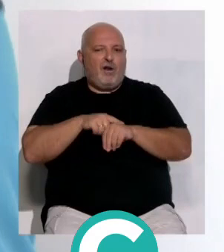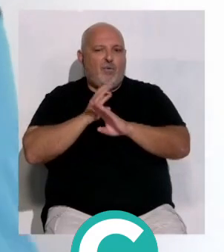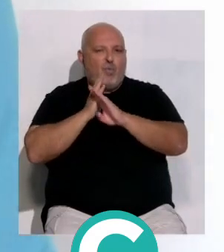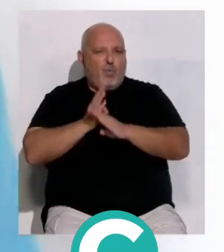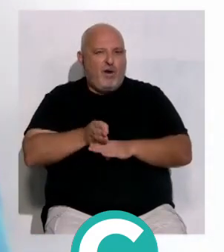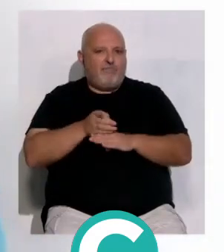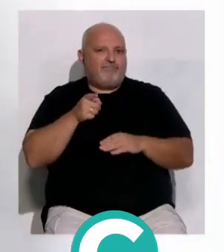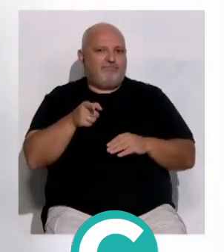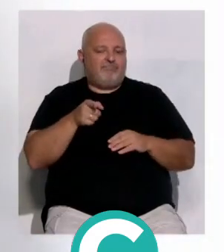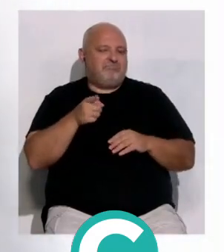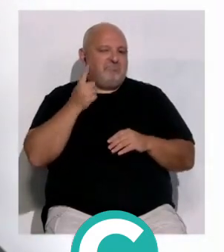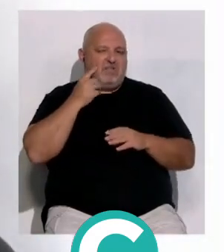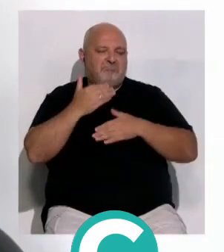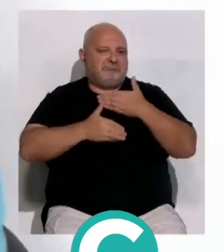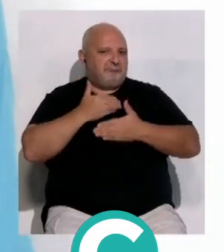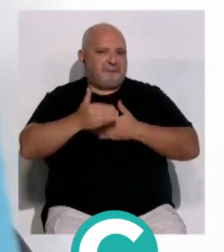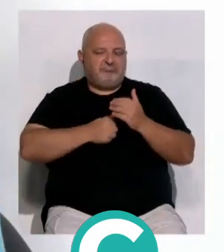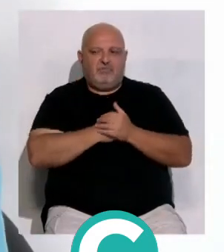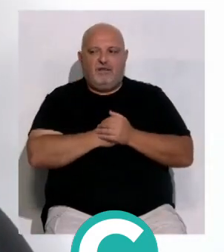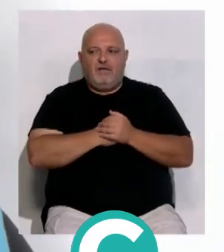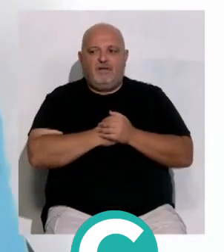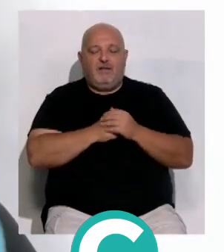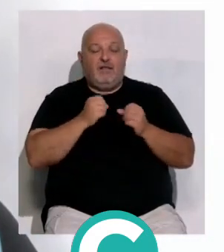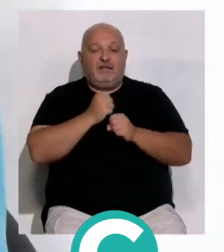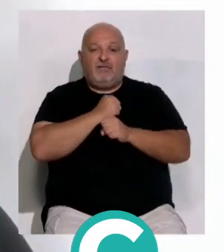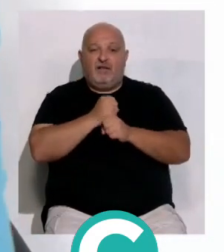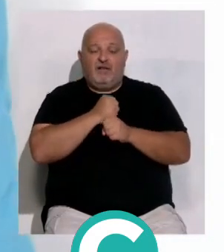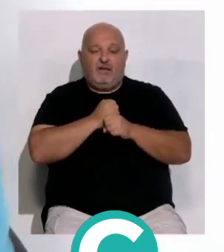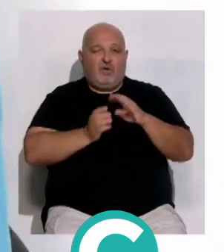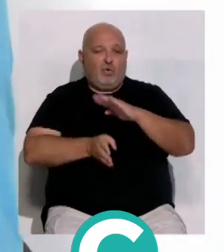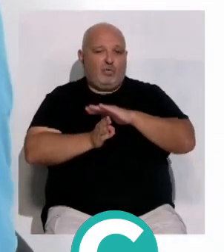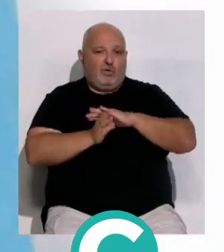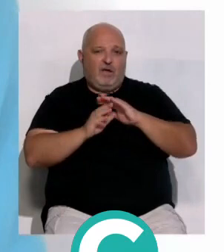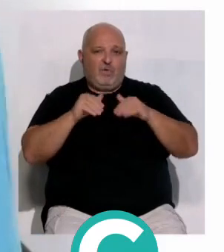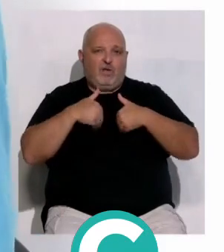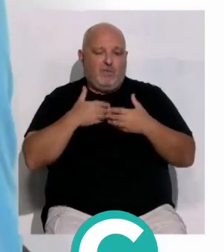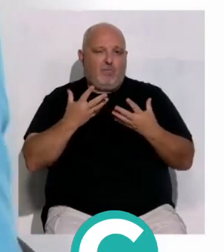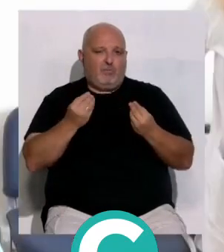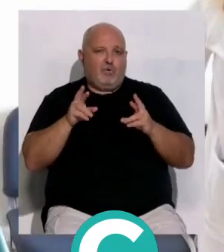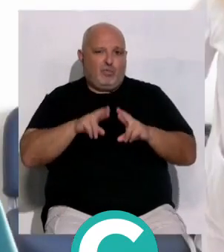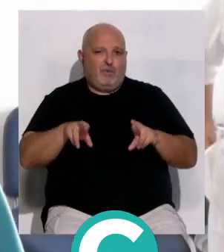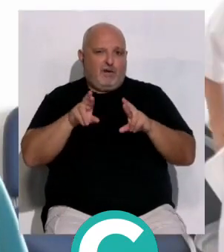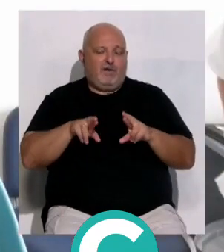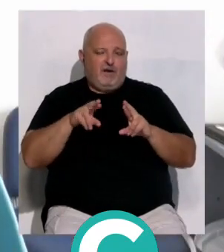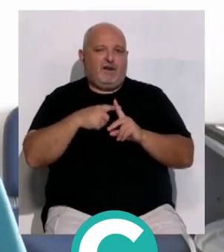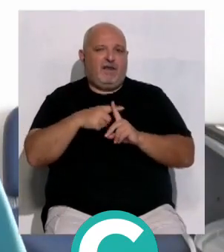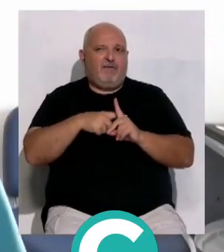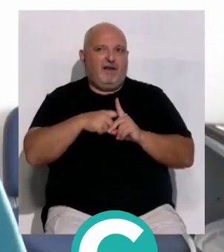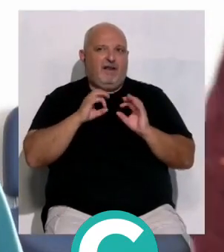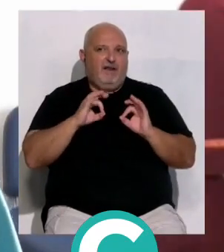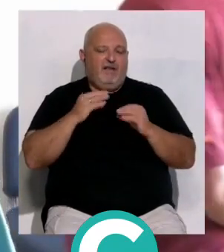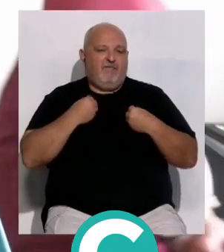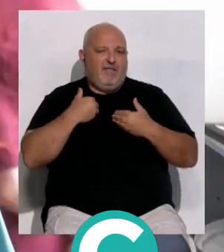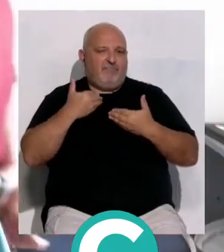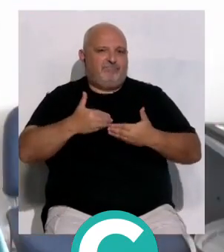pues lo coges como algo habitual ya en casa. El trabajo es continuo y te ayuda mucho a recuperar tu nivel de